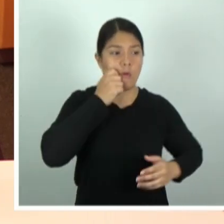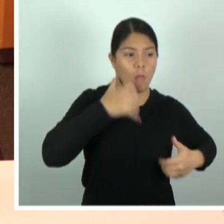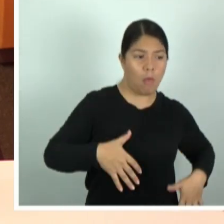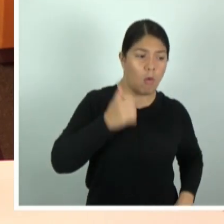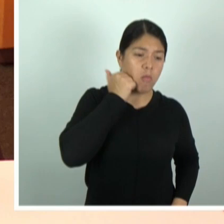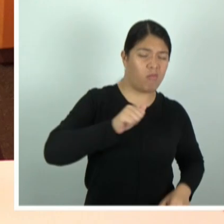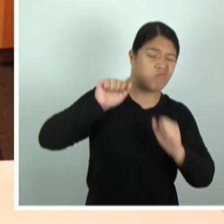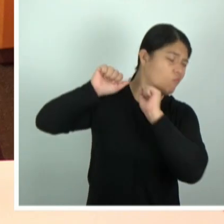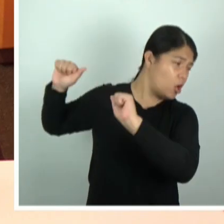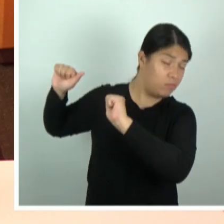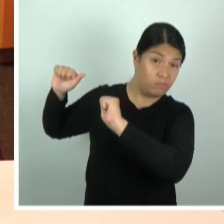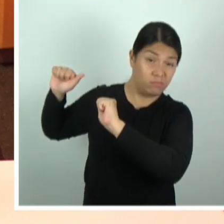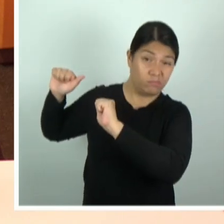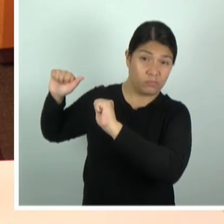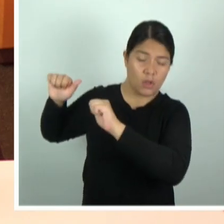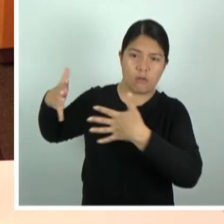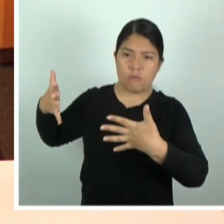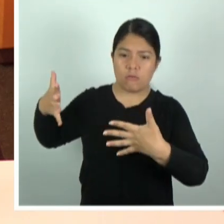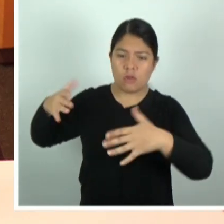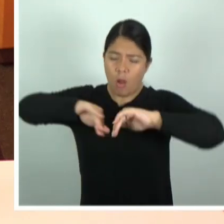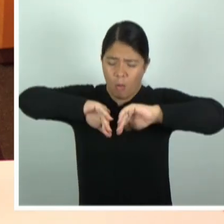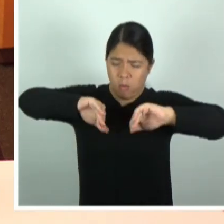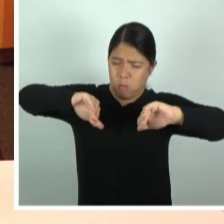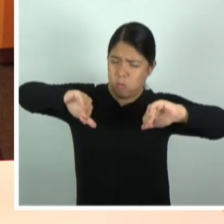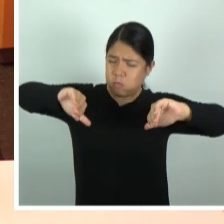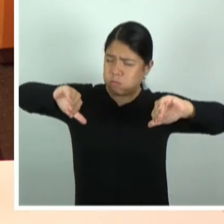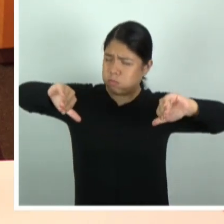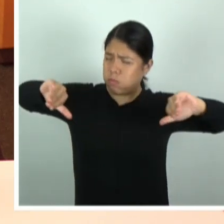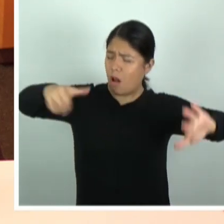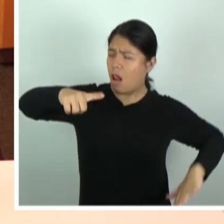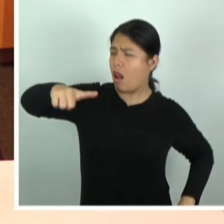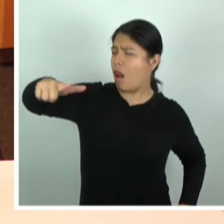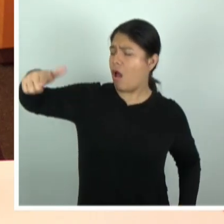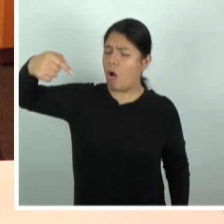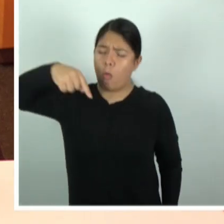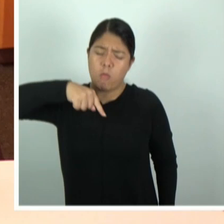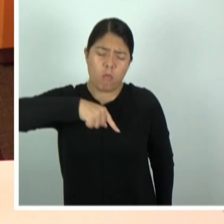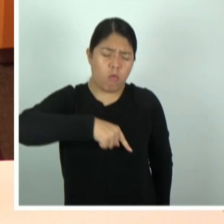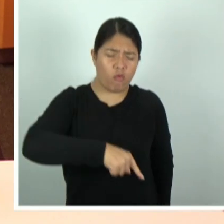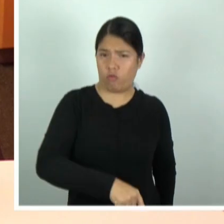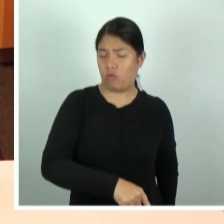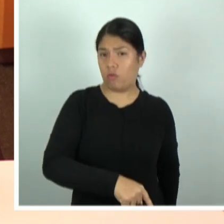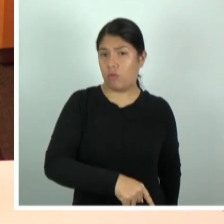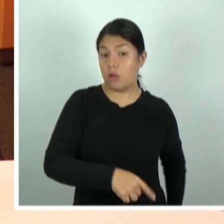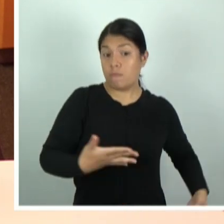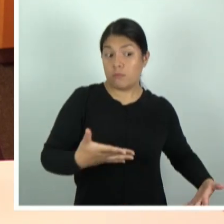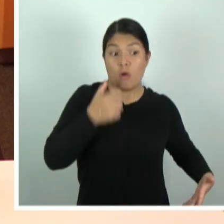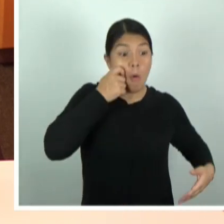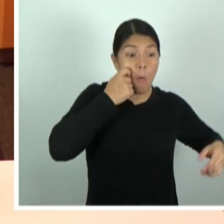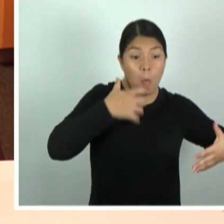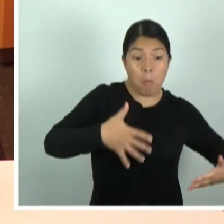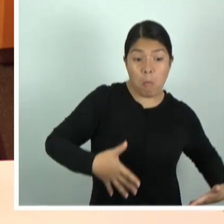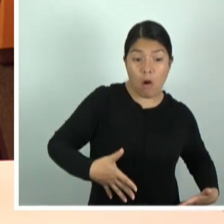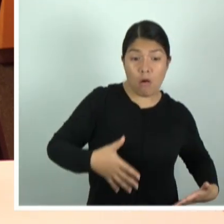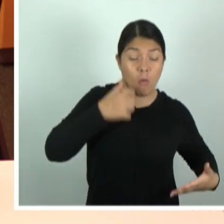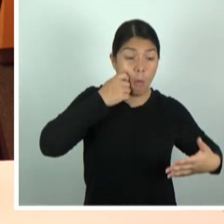un abismo grandísimo, tan largo y profundo, que ningún ser humano de este